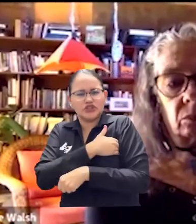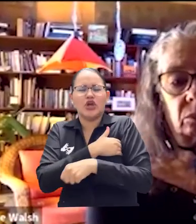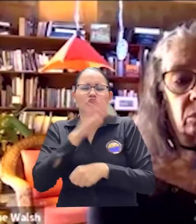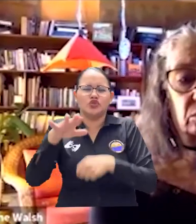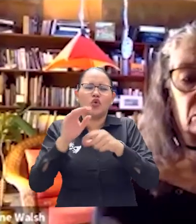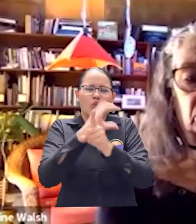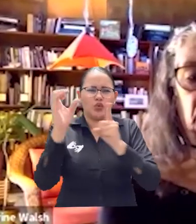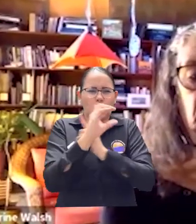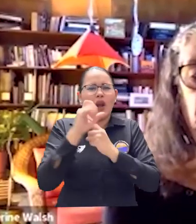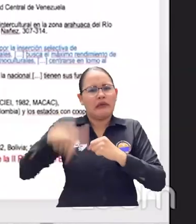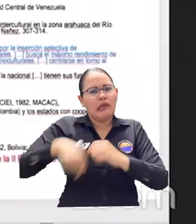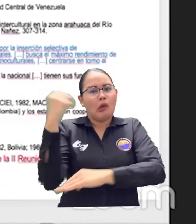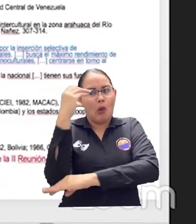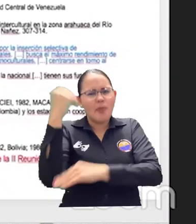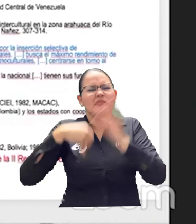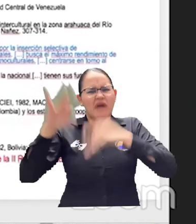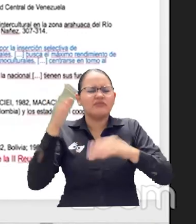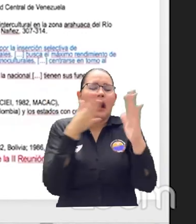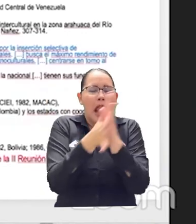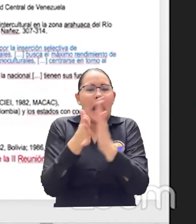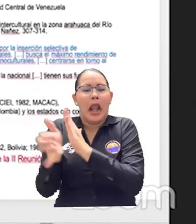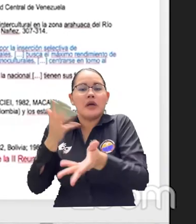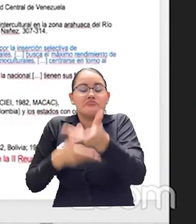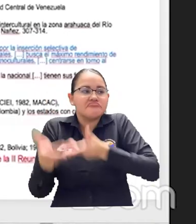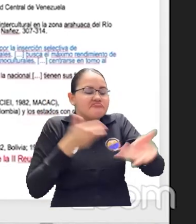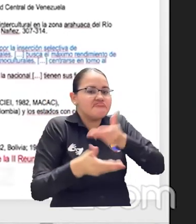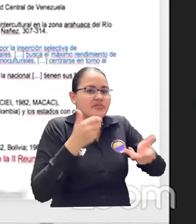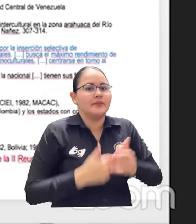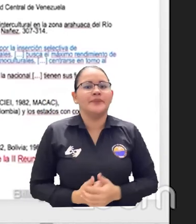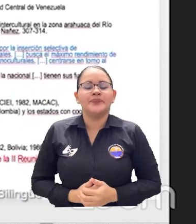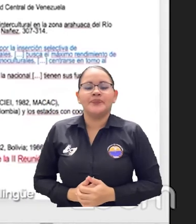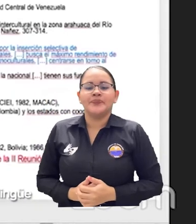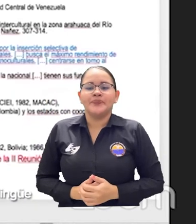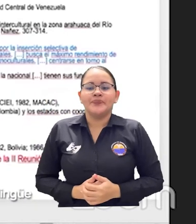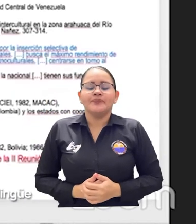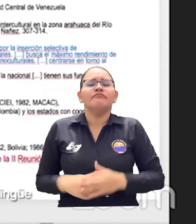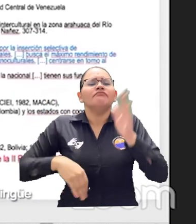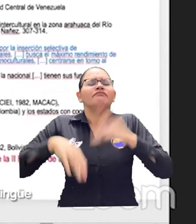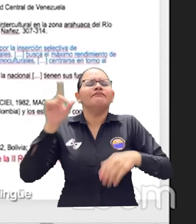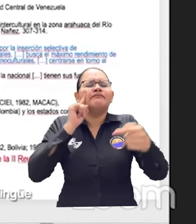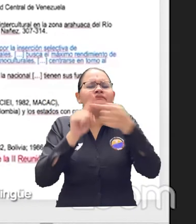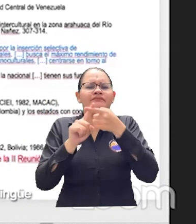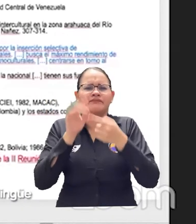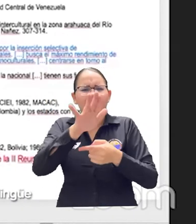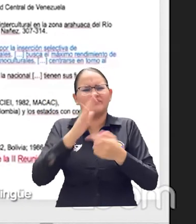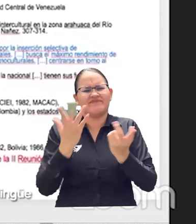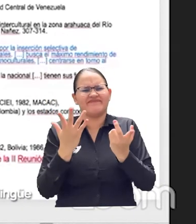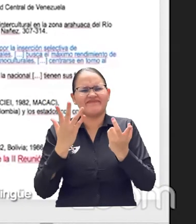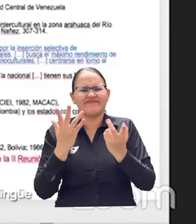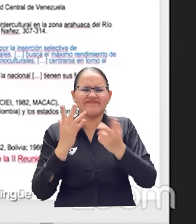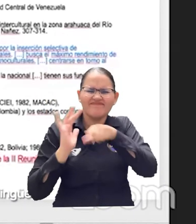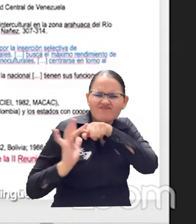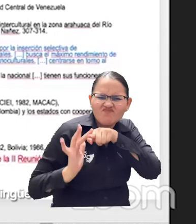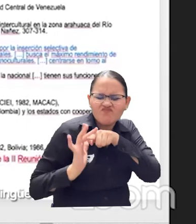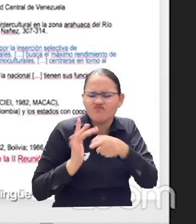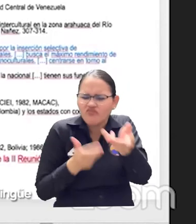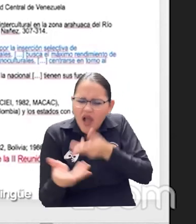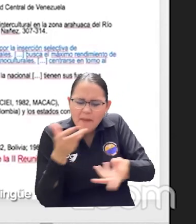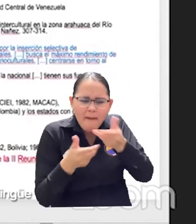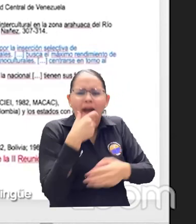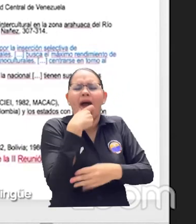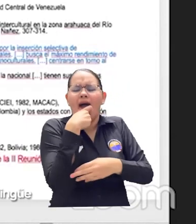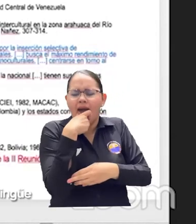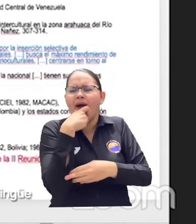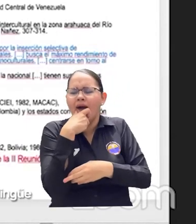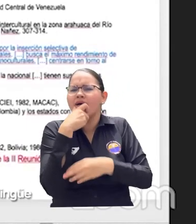de Colombia. Desde la dimensión de la praxis, desde la acción cotidiana, y desde un proyecto de la Universidad Central de